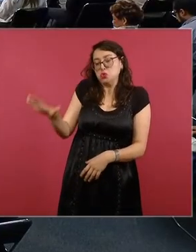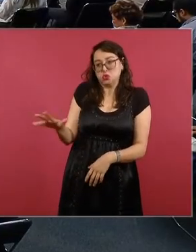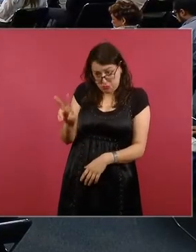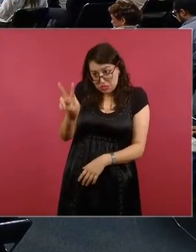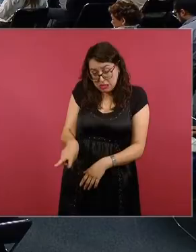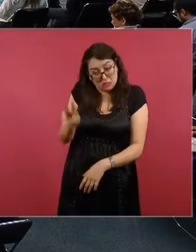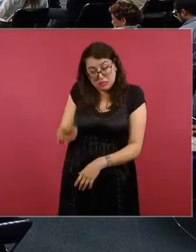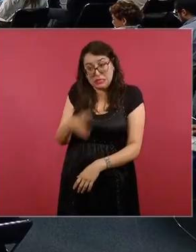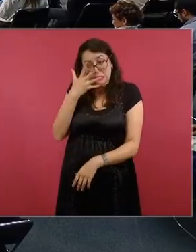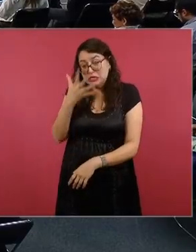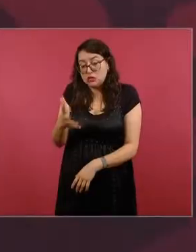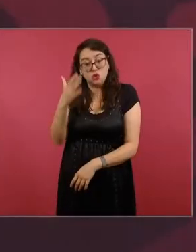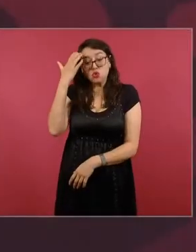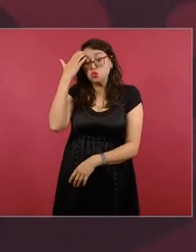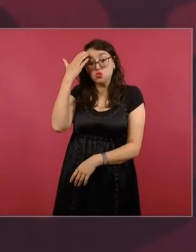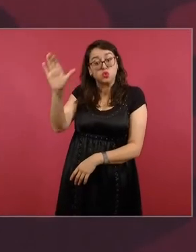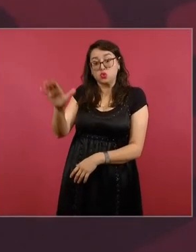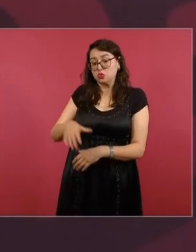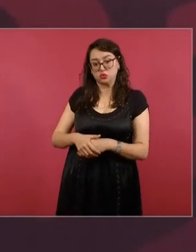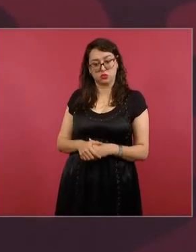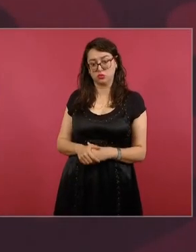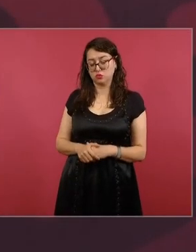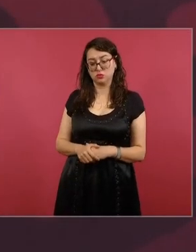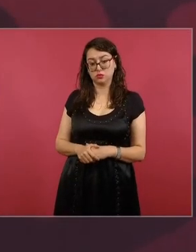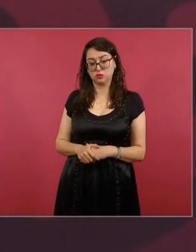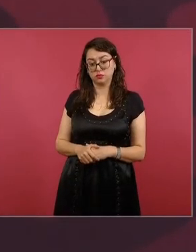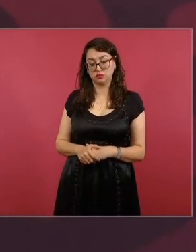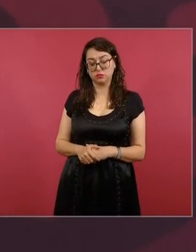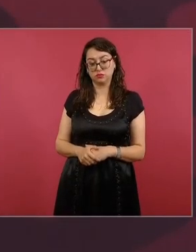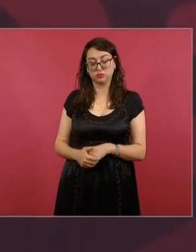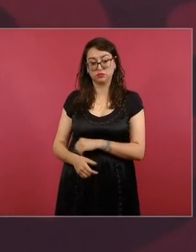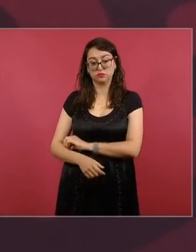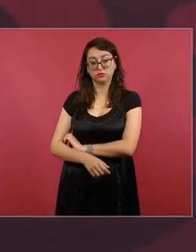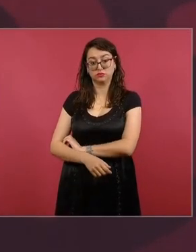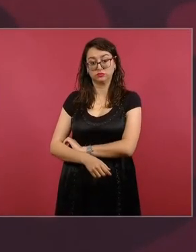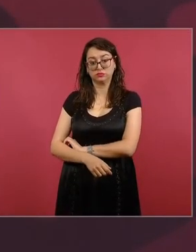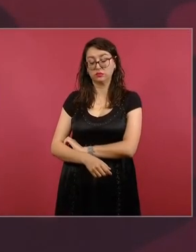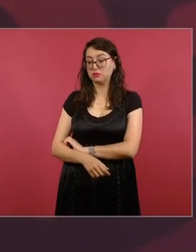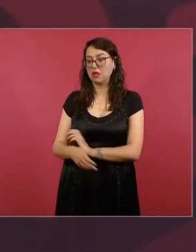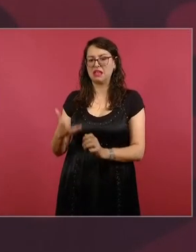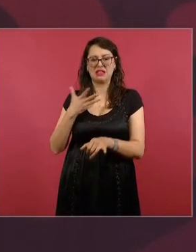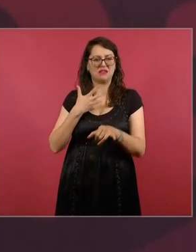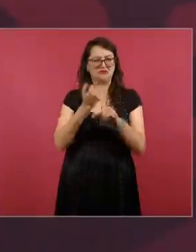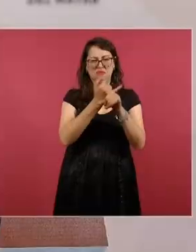pues hay mucha información. Y también selecciono,